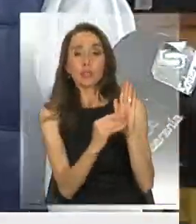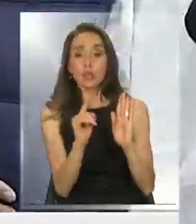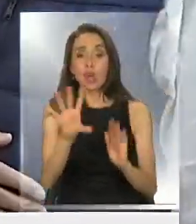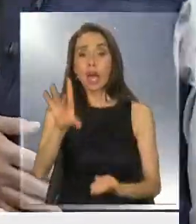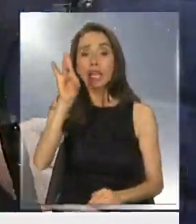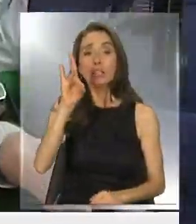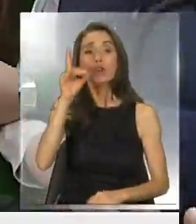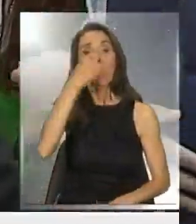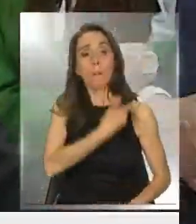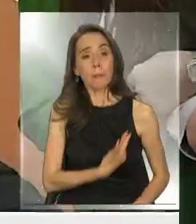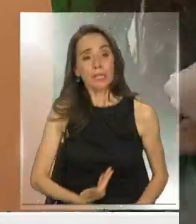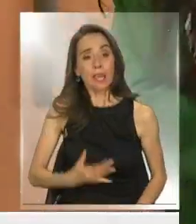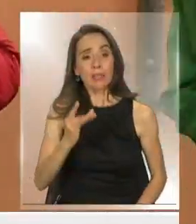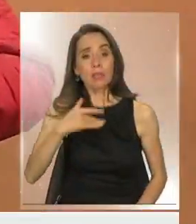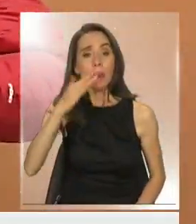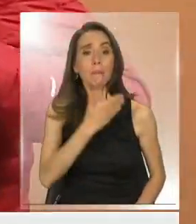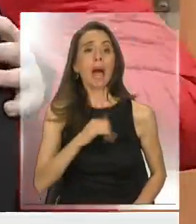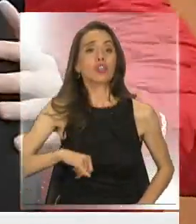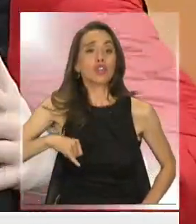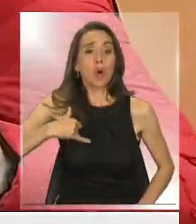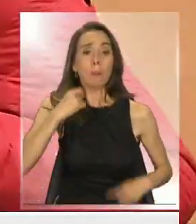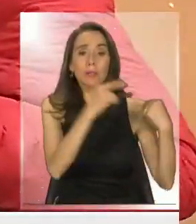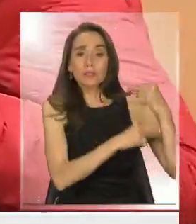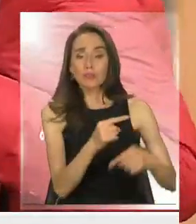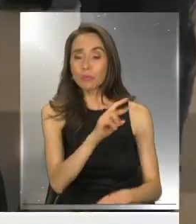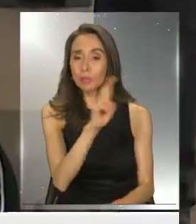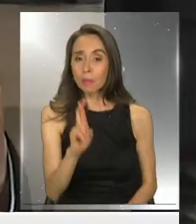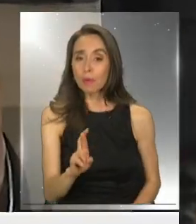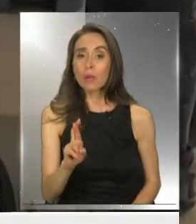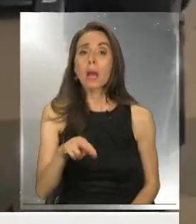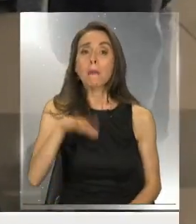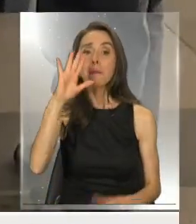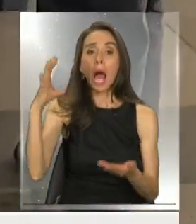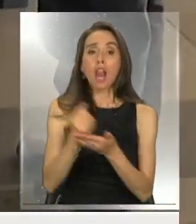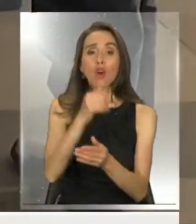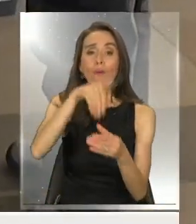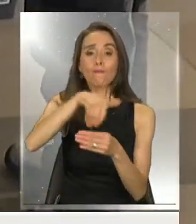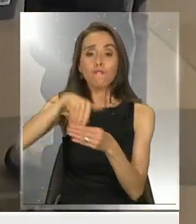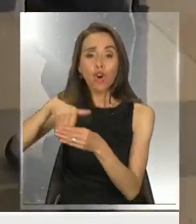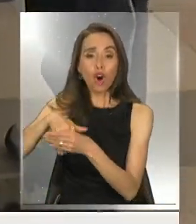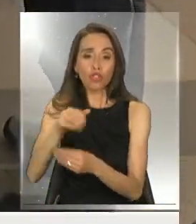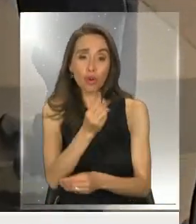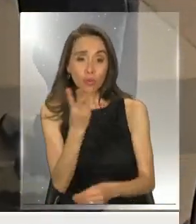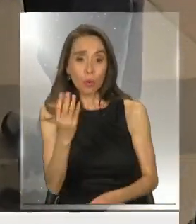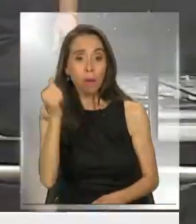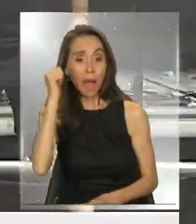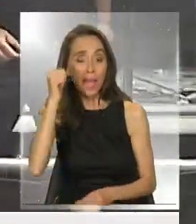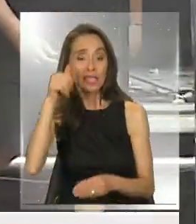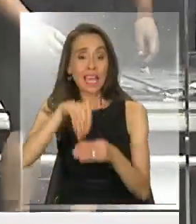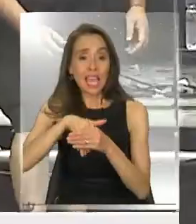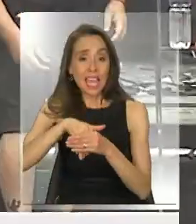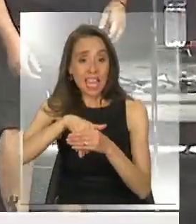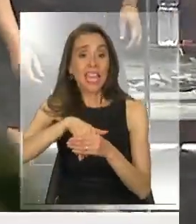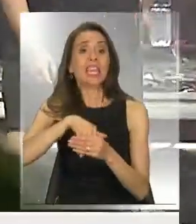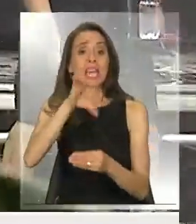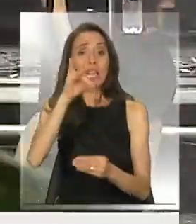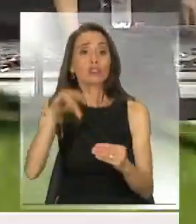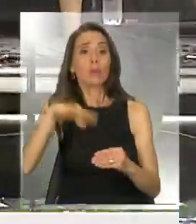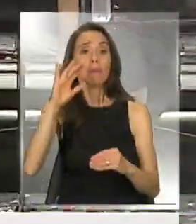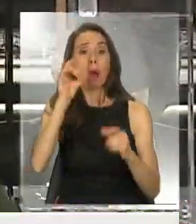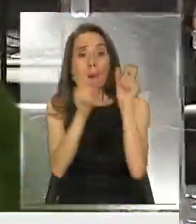más joven en la historia de la República. Es también el más votado. La elección de ayer fue la de mayor participación en